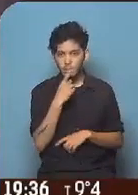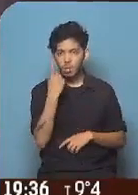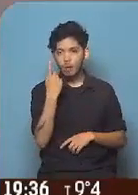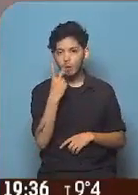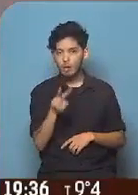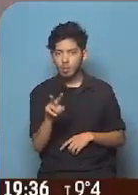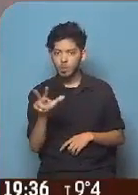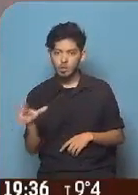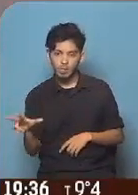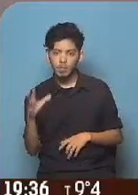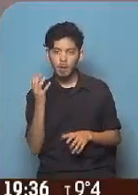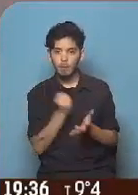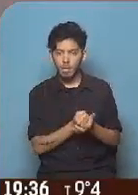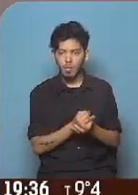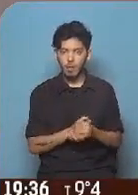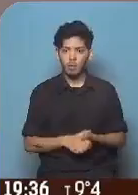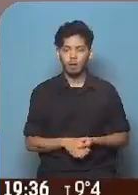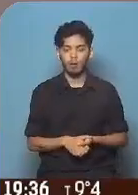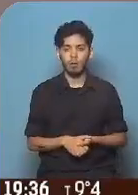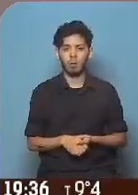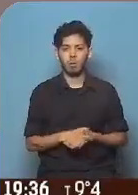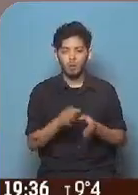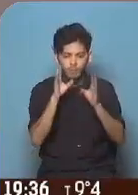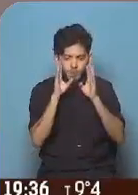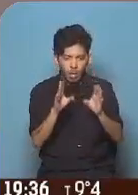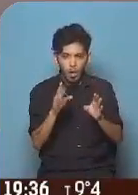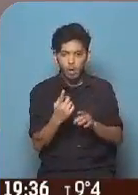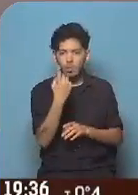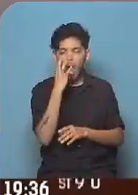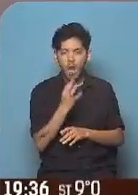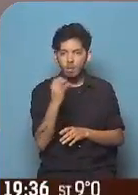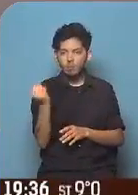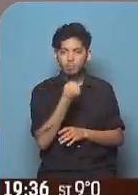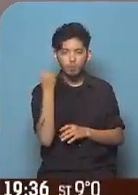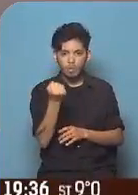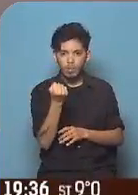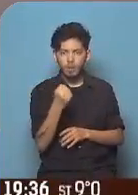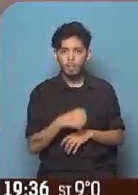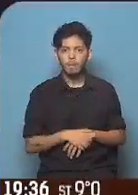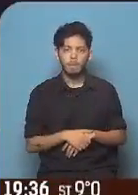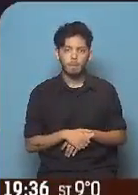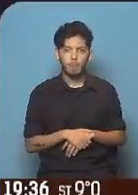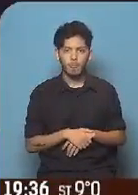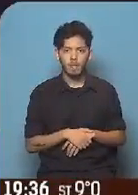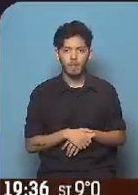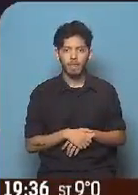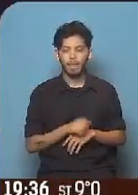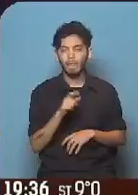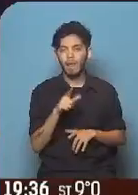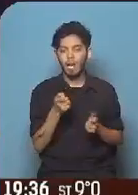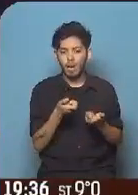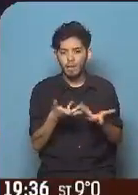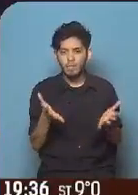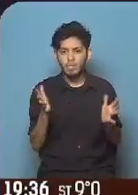primera, segunda o tercera marca. Y prestar atención en algo muy importante, en la